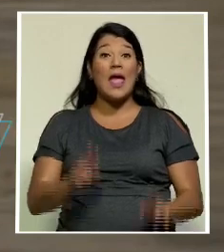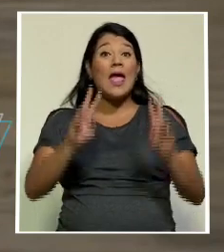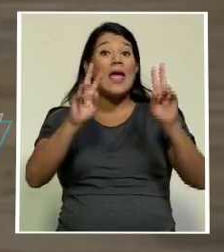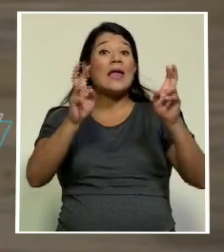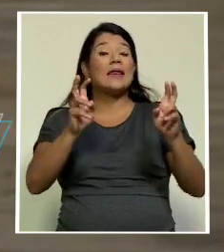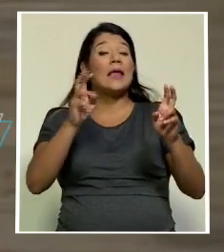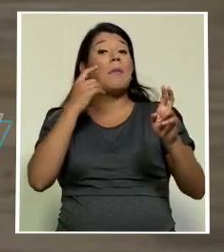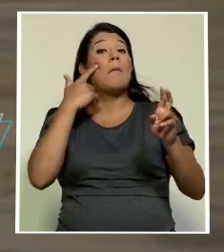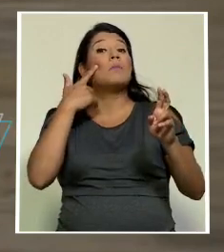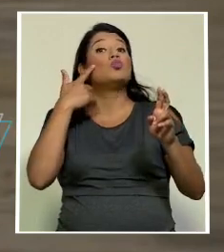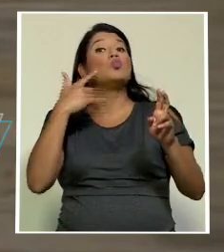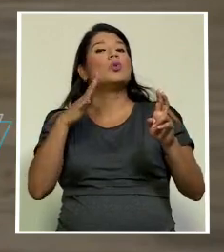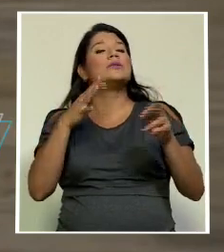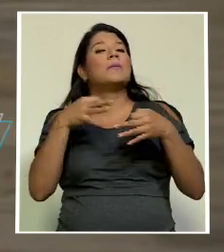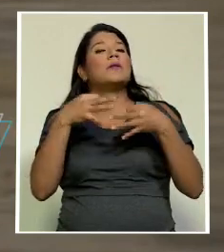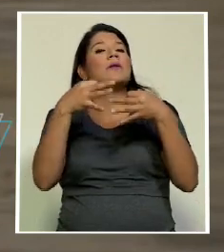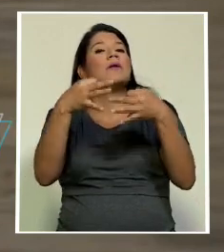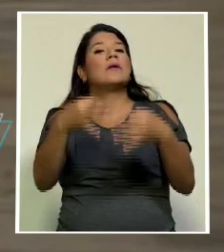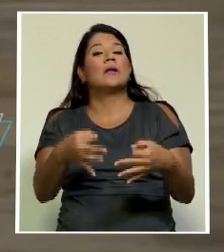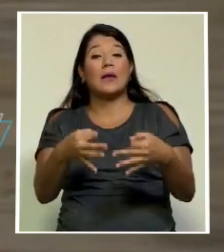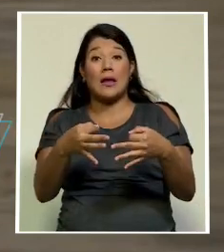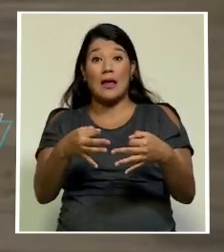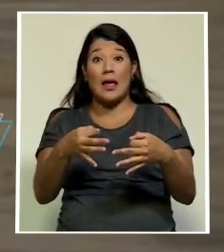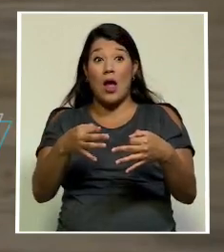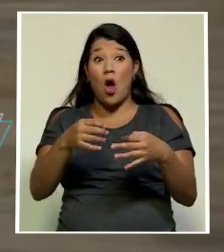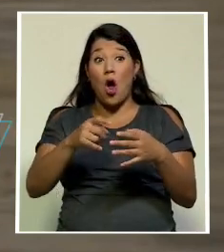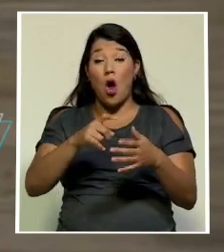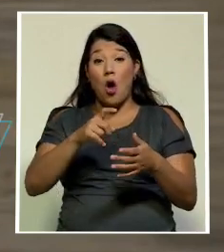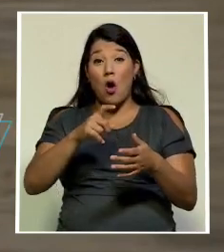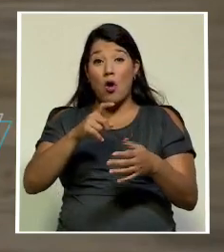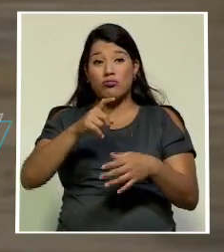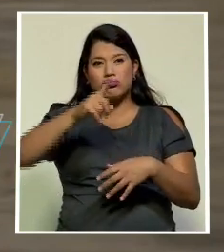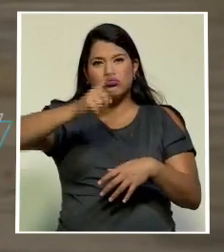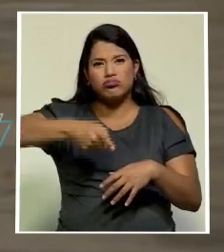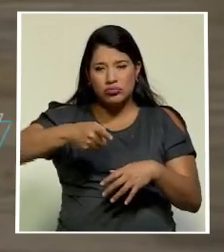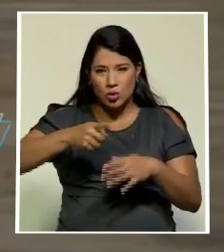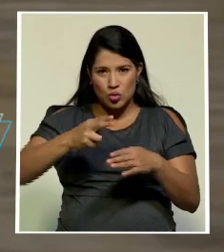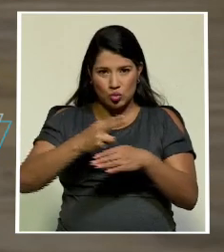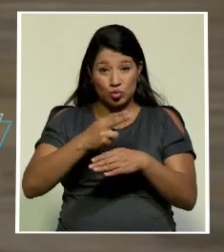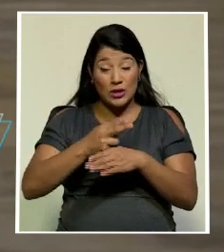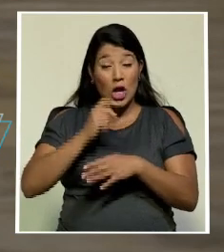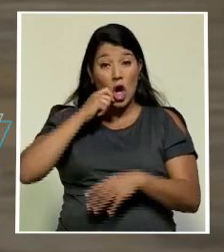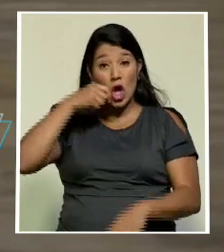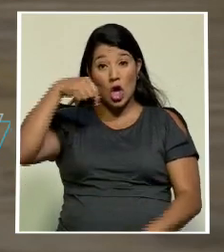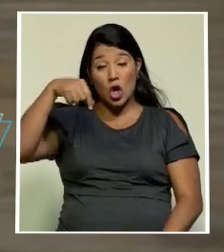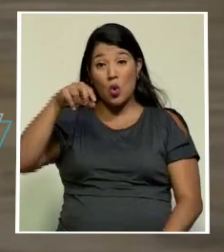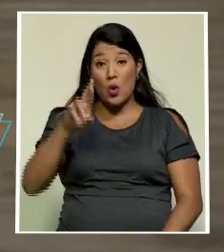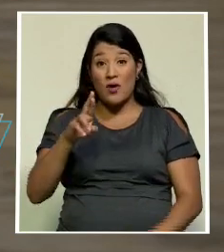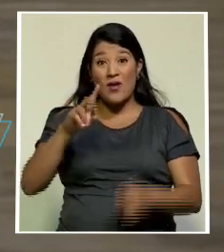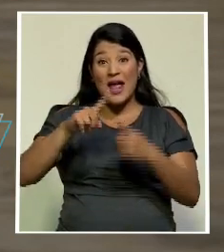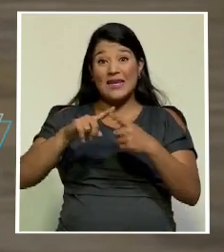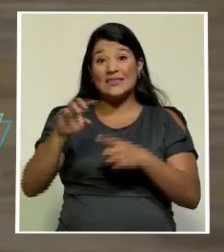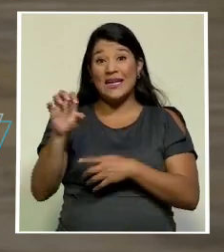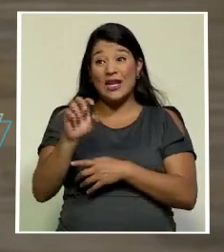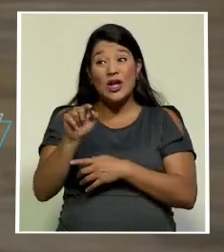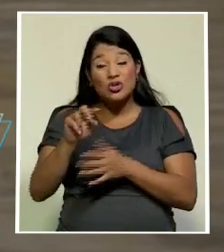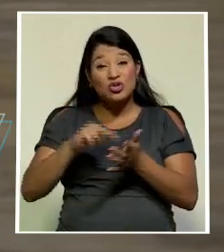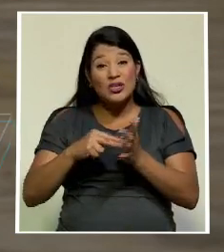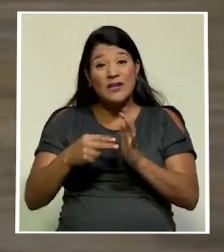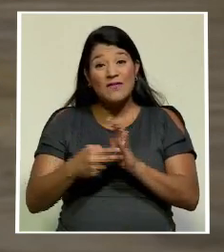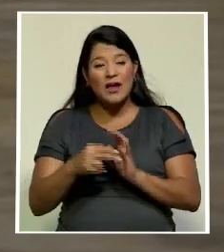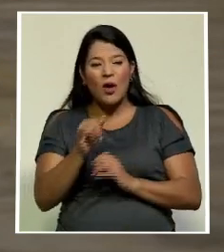postergar la entrada en vigencia del QR hasta enero es una burla al sector